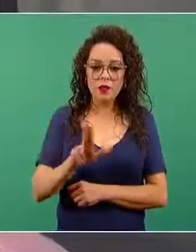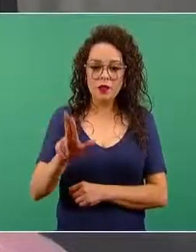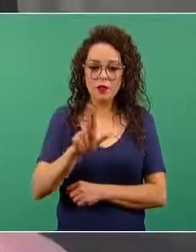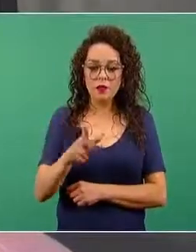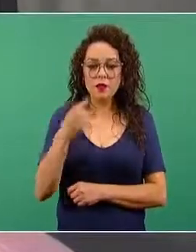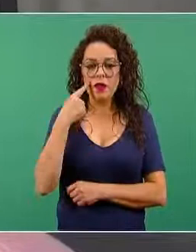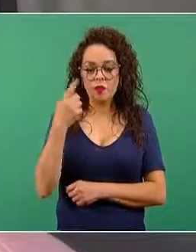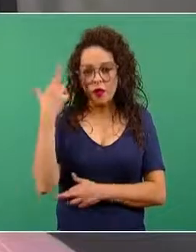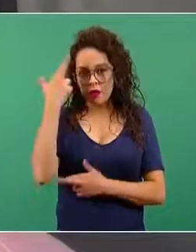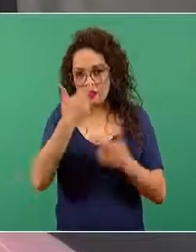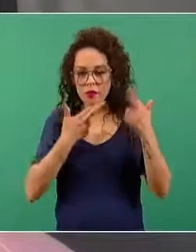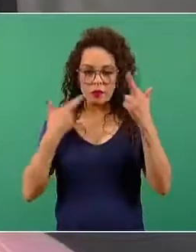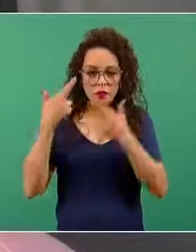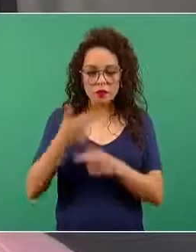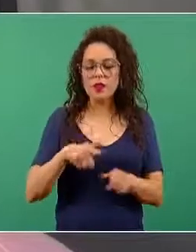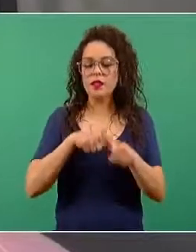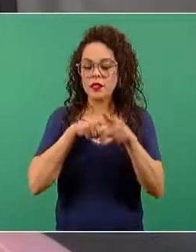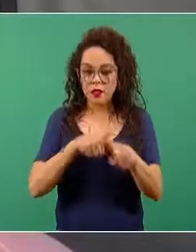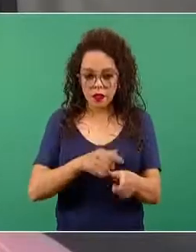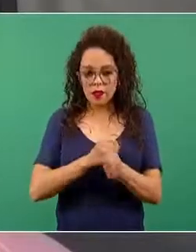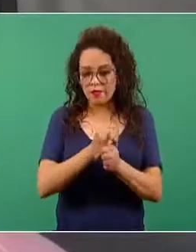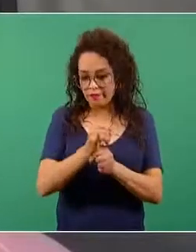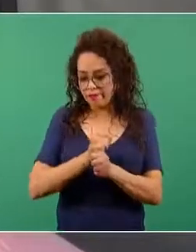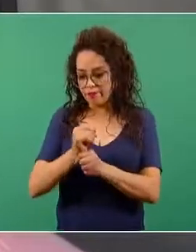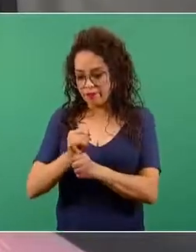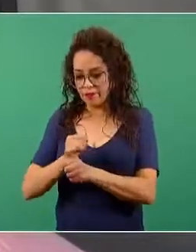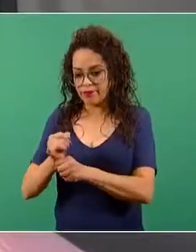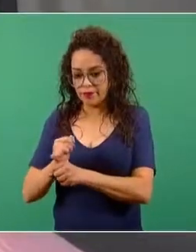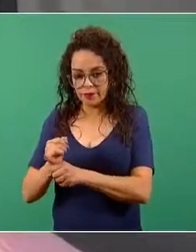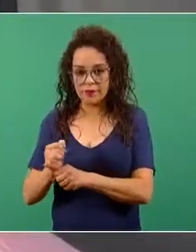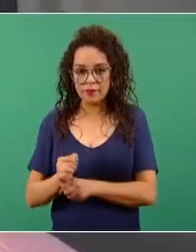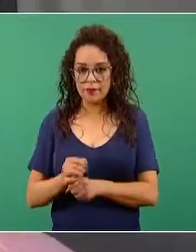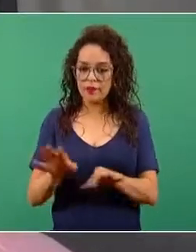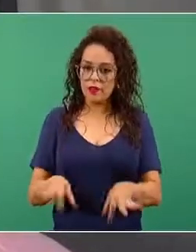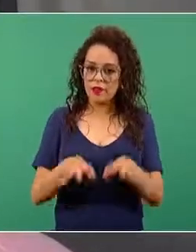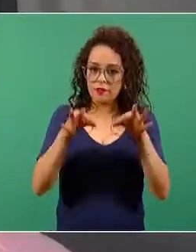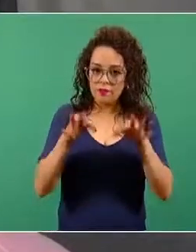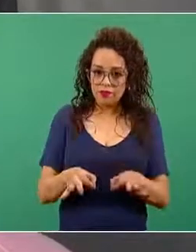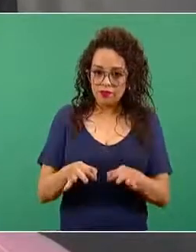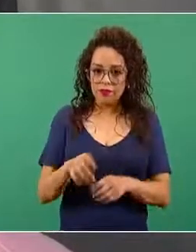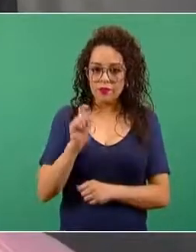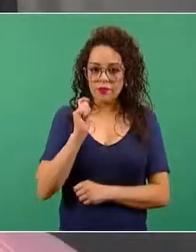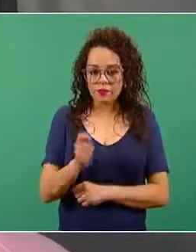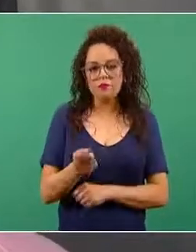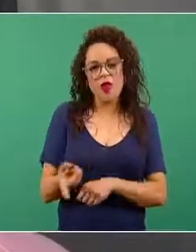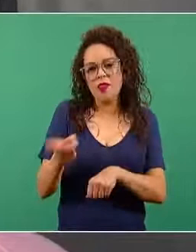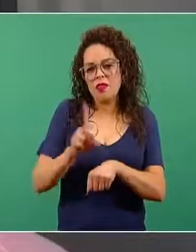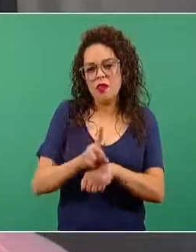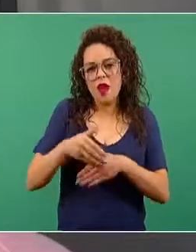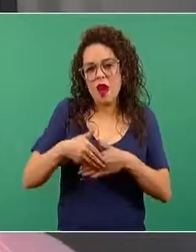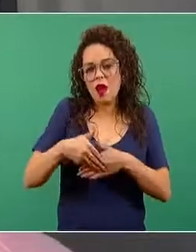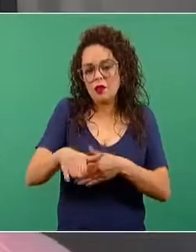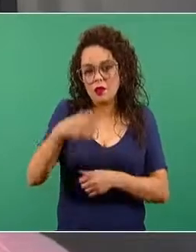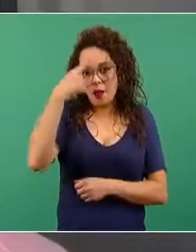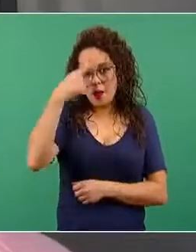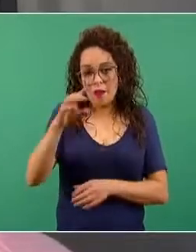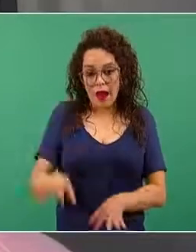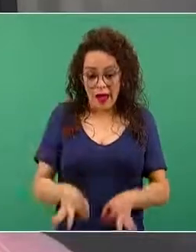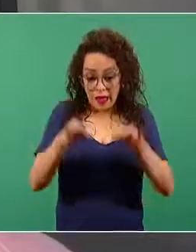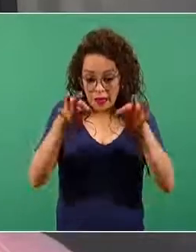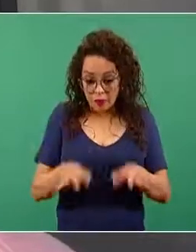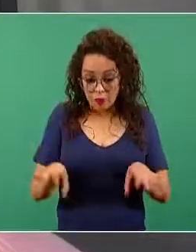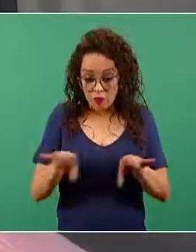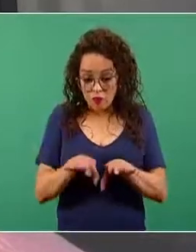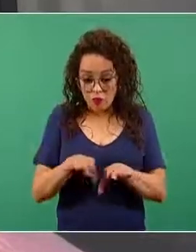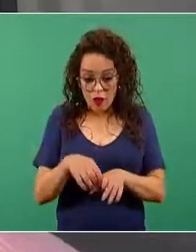tejidos que serán estudiados han sido puestos en las condiciones apropiadas. Esto lleva algunos días para su completa fijación y